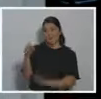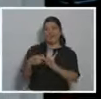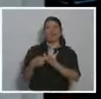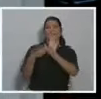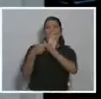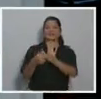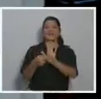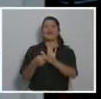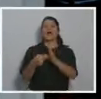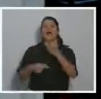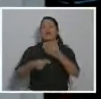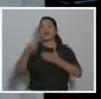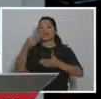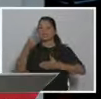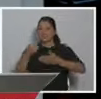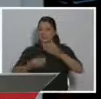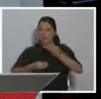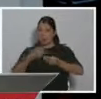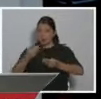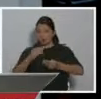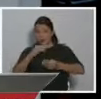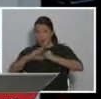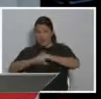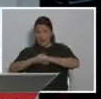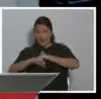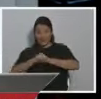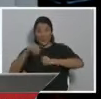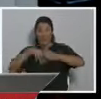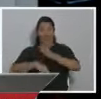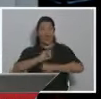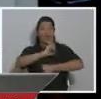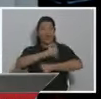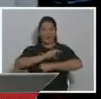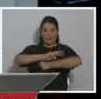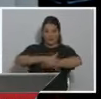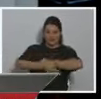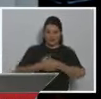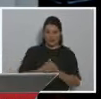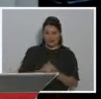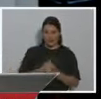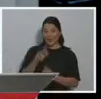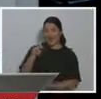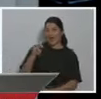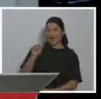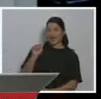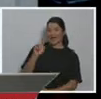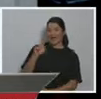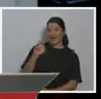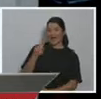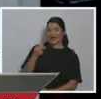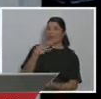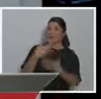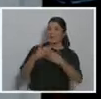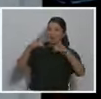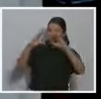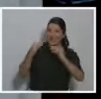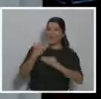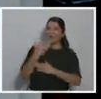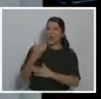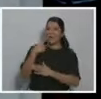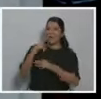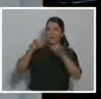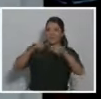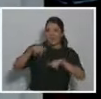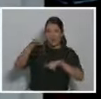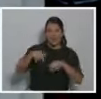de Producción y Comercialización de la Junta de Protección Social. Karen, muy buenas tardes, gracias por estar acá